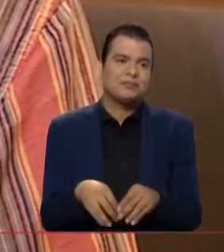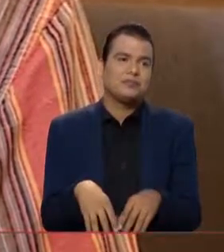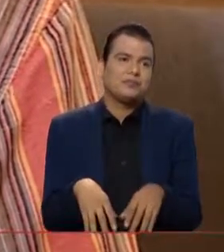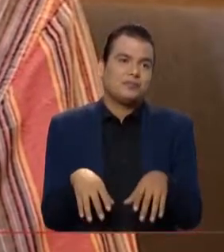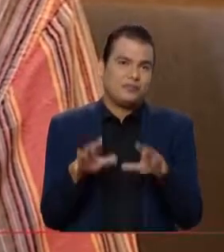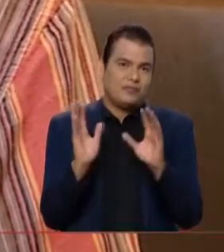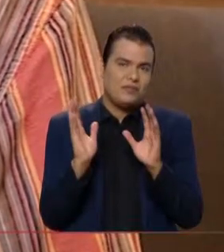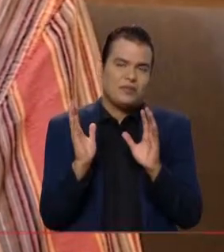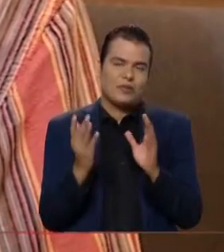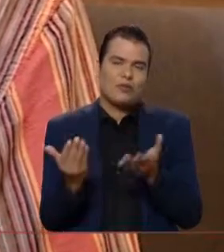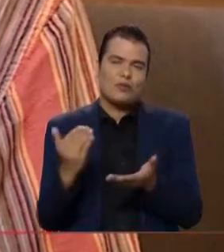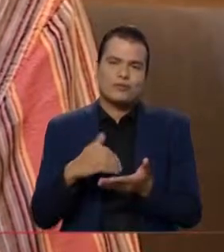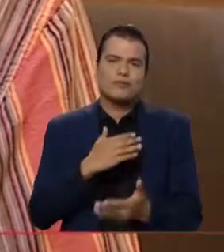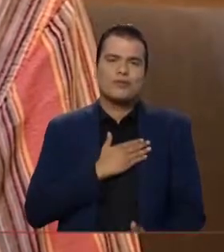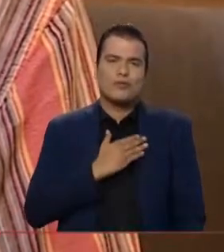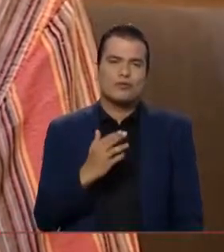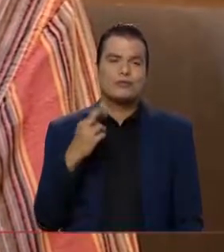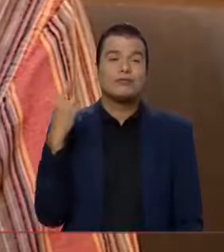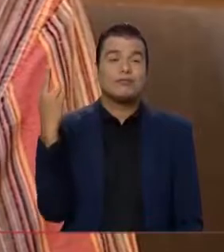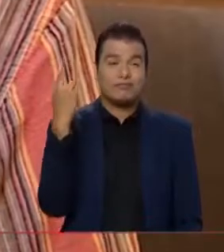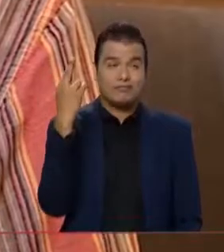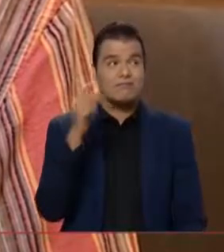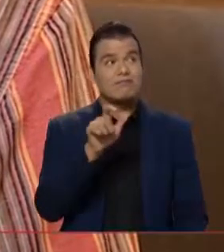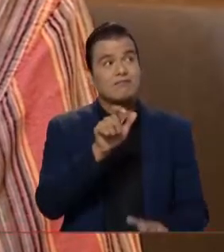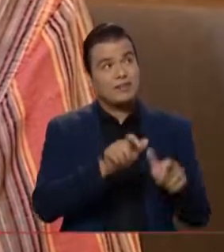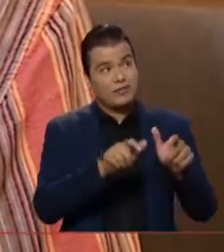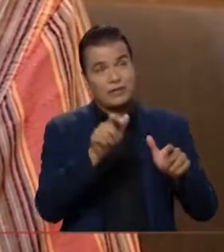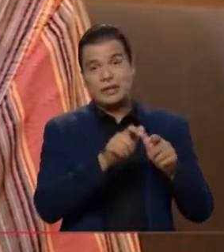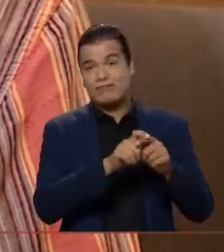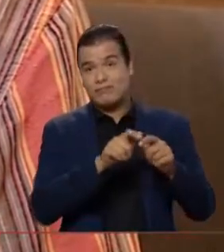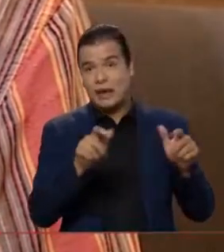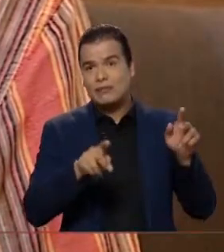de volverlo a hacer, porque de verdad que el público